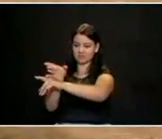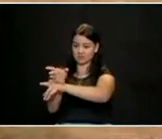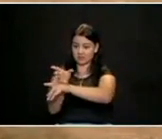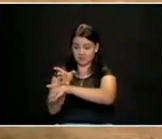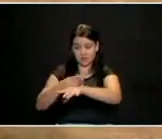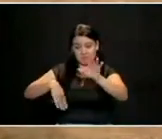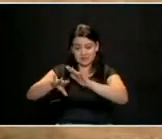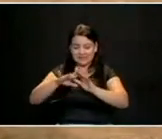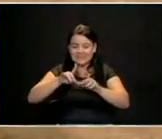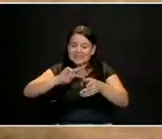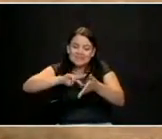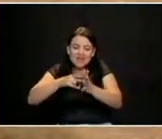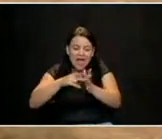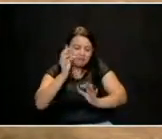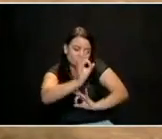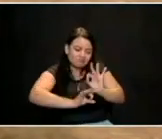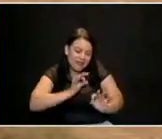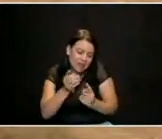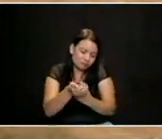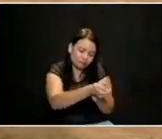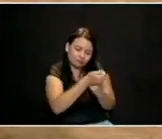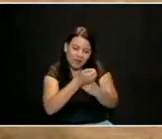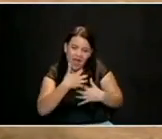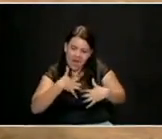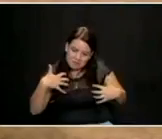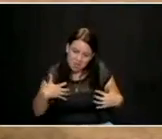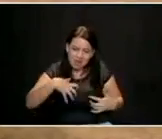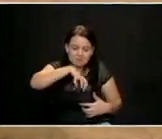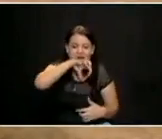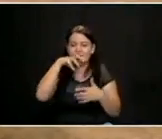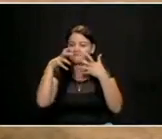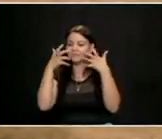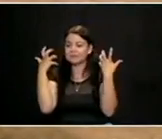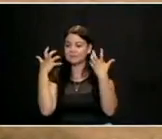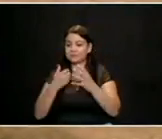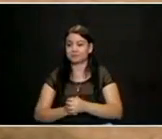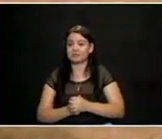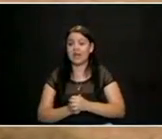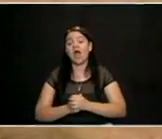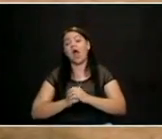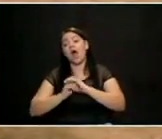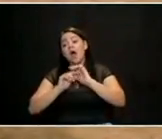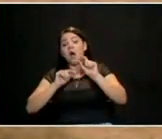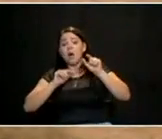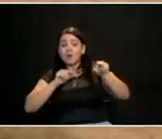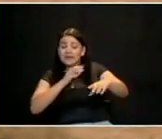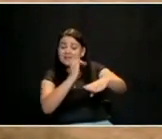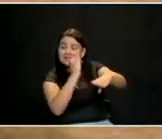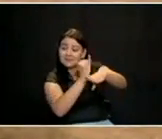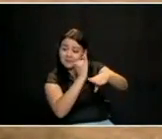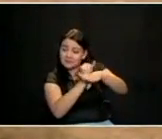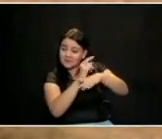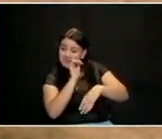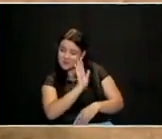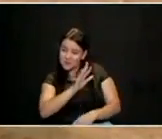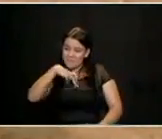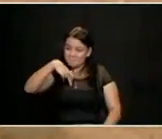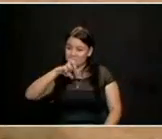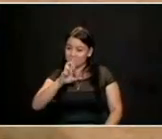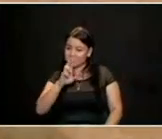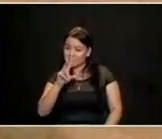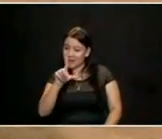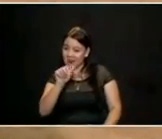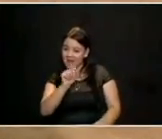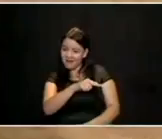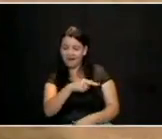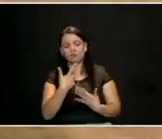compañía en el mundo, para Medellín. Yo voy a fortalecer la perla, como todos dijeron, pero yo me quiero enfocar en algo que para mí es muy